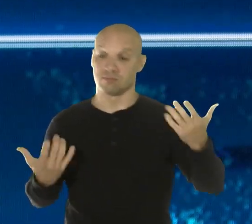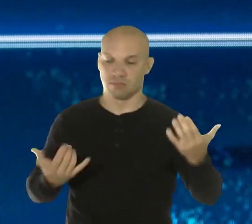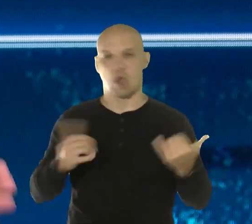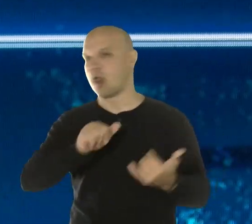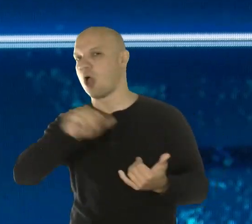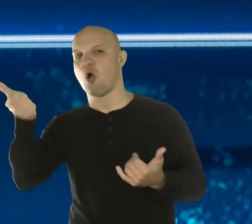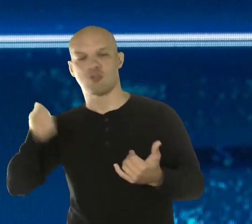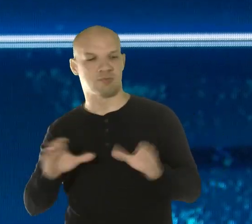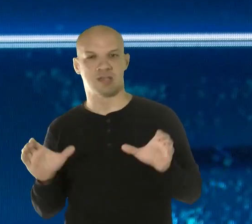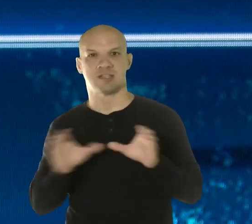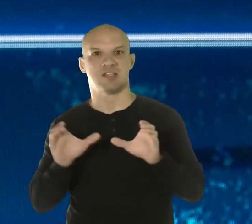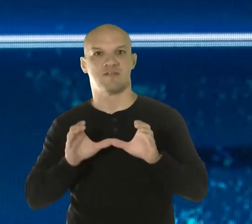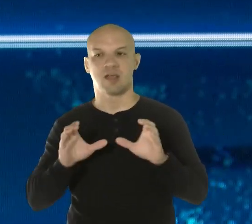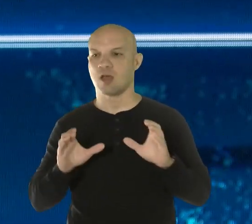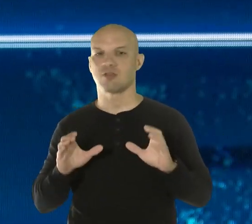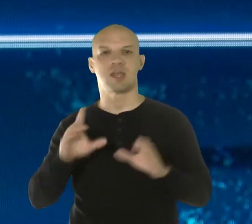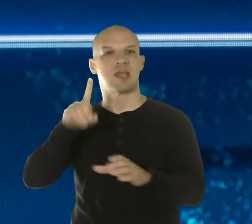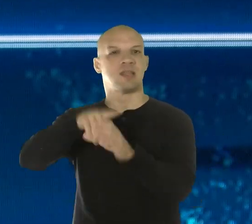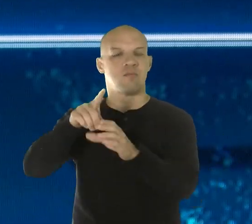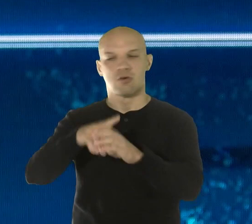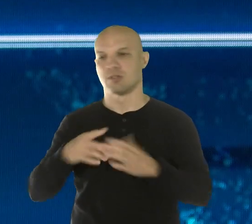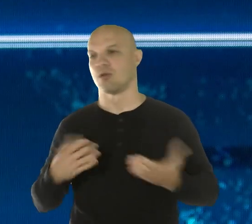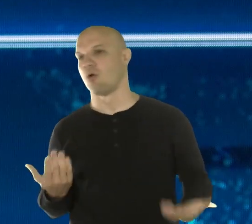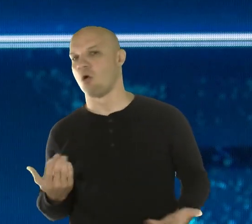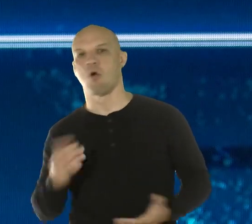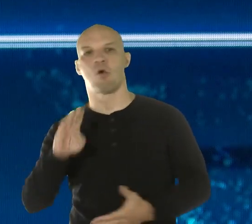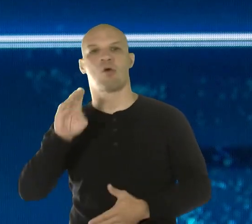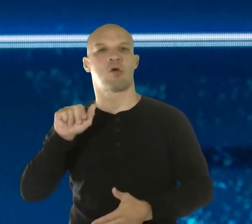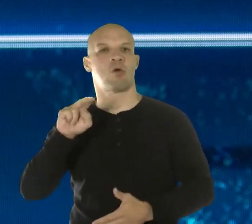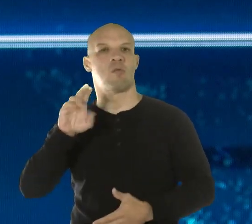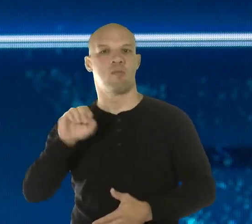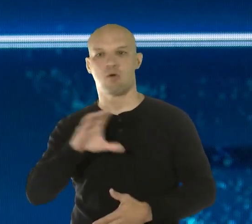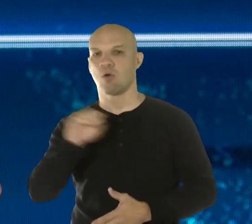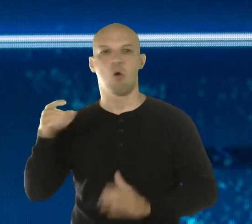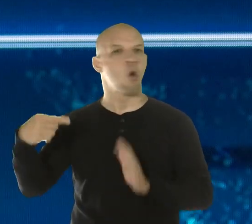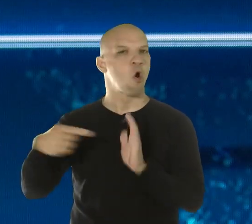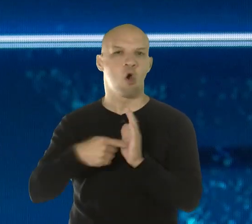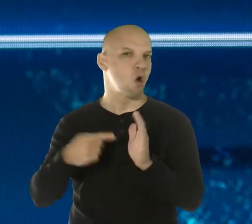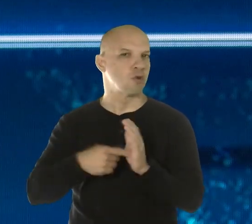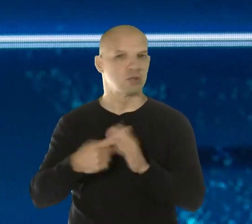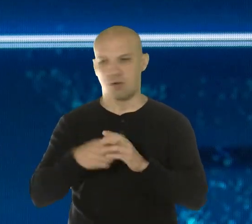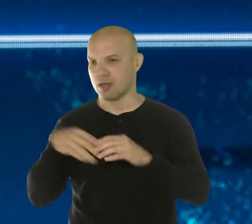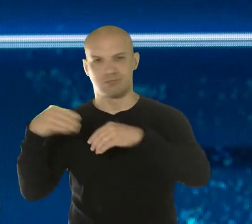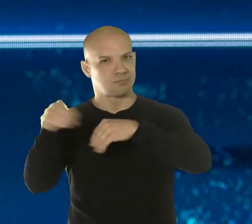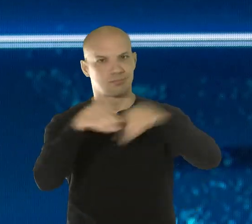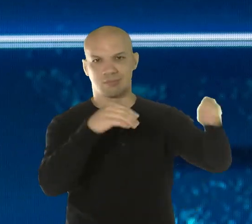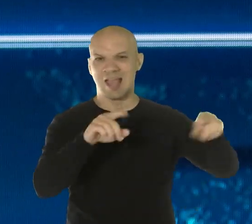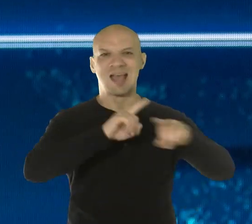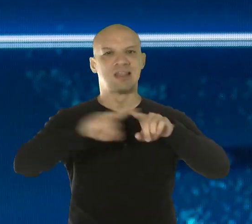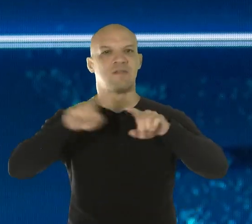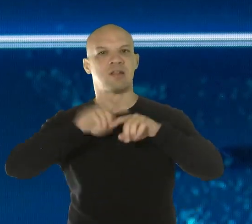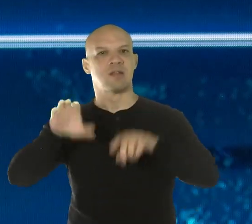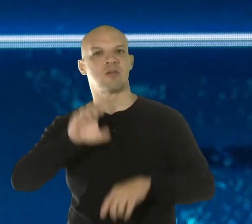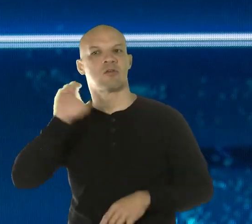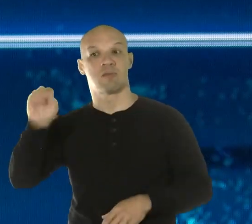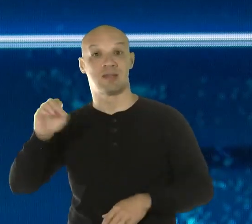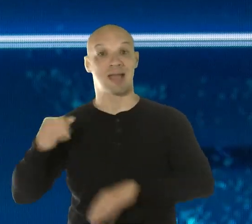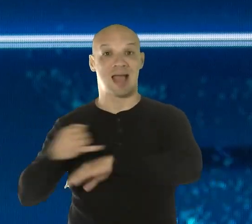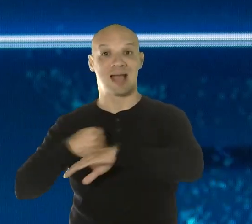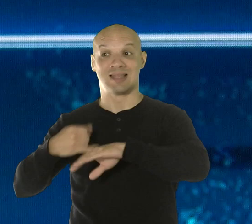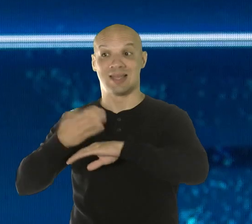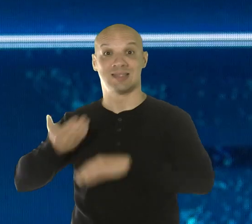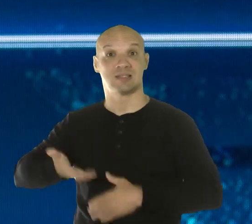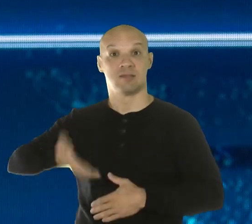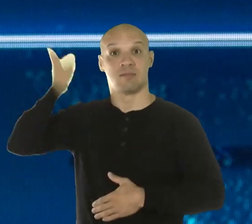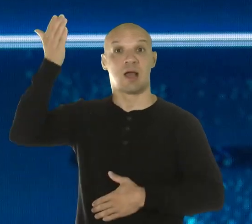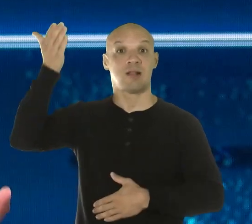de depósito hasta otro tipo de bonos y deuda que se emita por diferentes corporaciones a intereses mucho más altos. Por